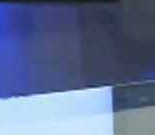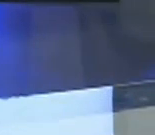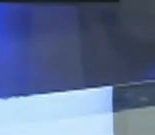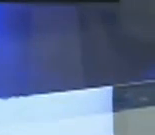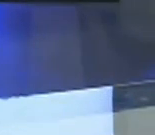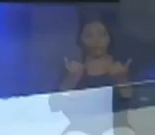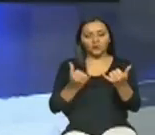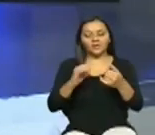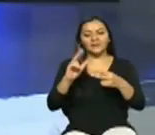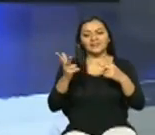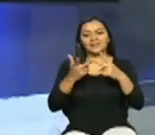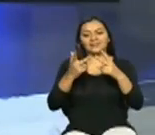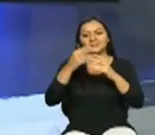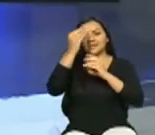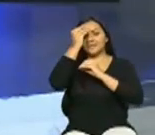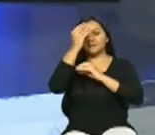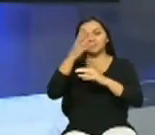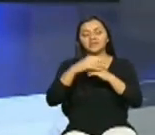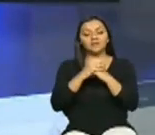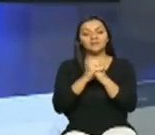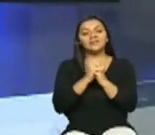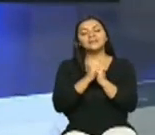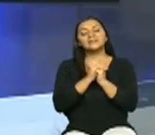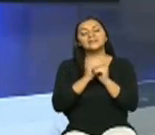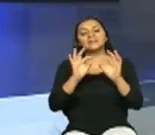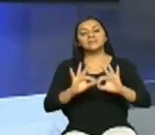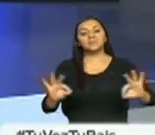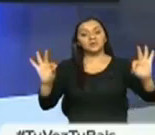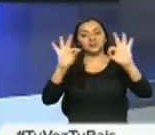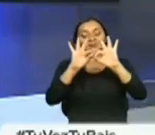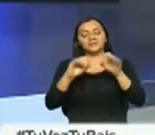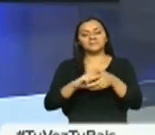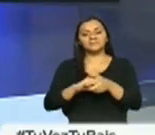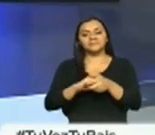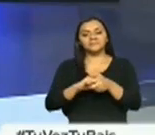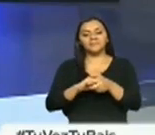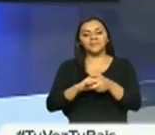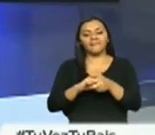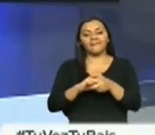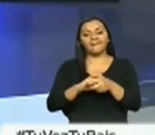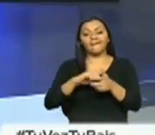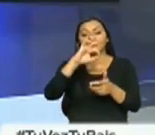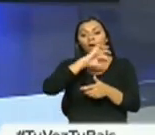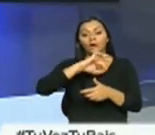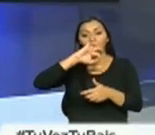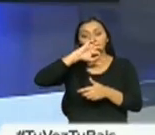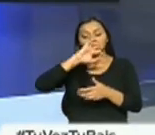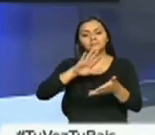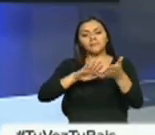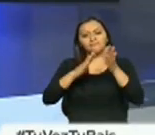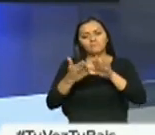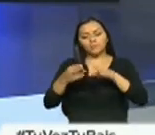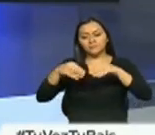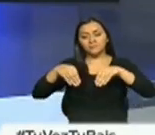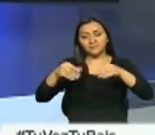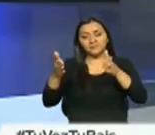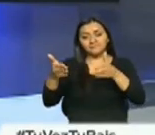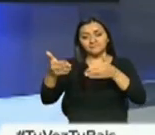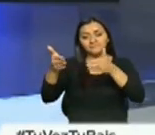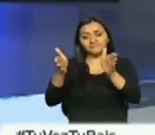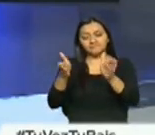Paso al tercer bloque informativo con esta importante noticia. Los restos del obispo Cuero y Caicedo, uno de los próceres